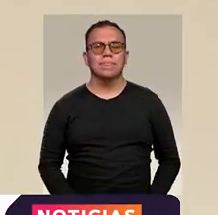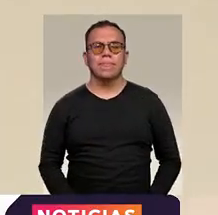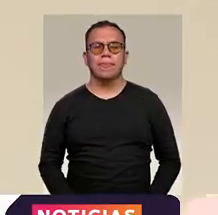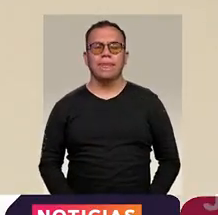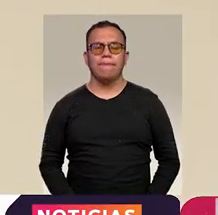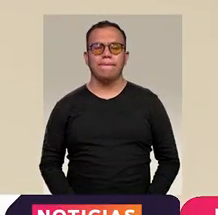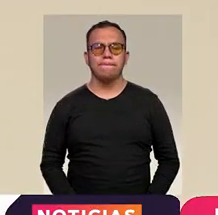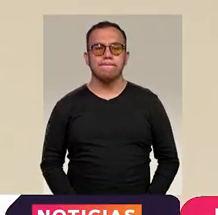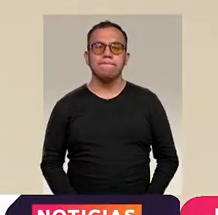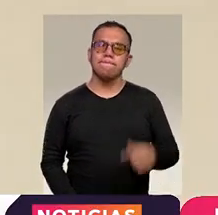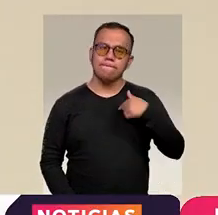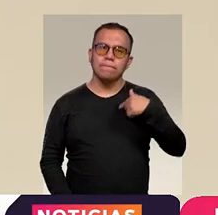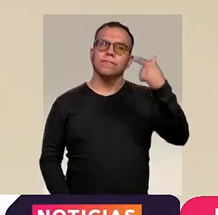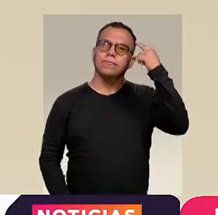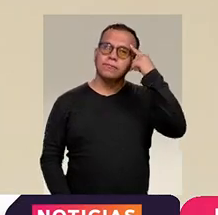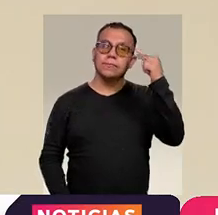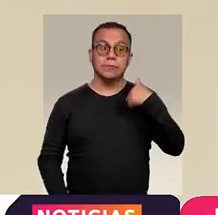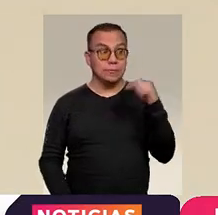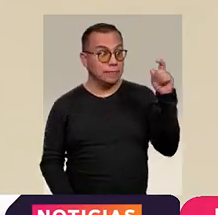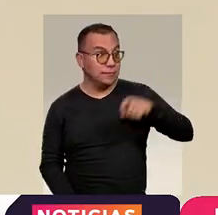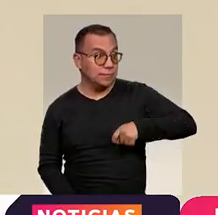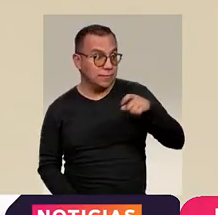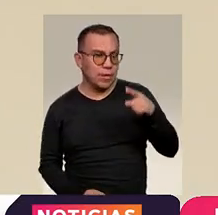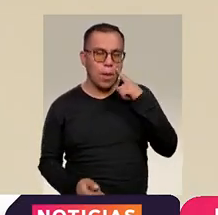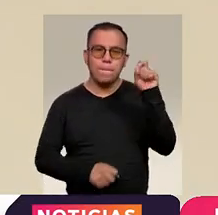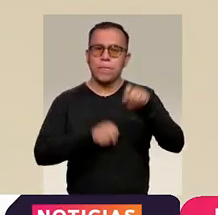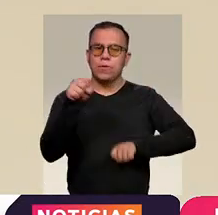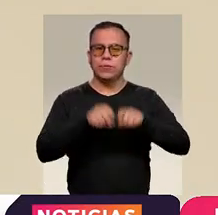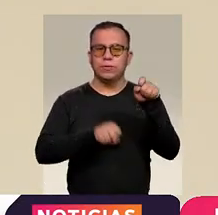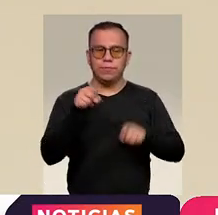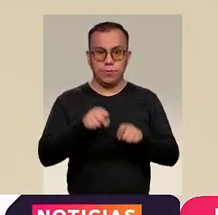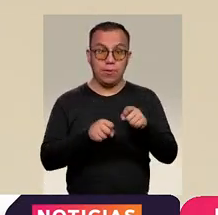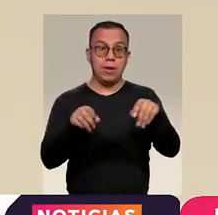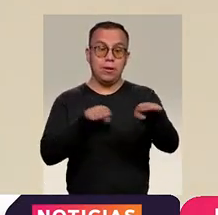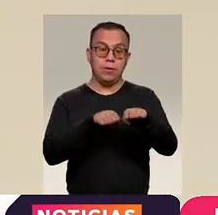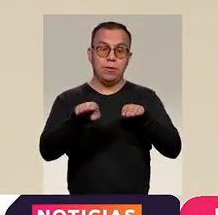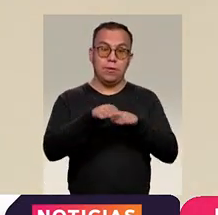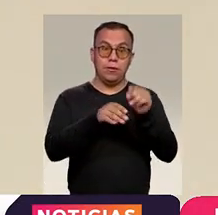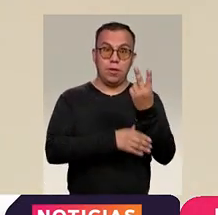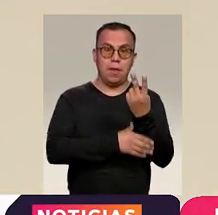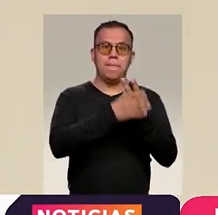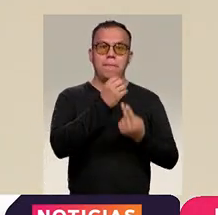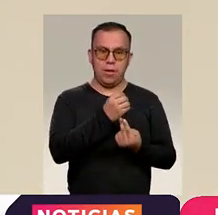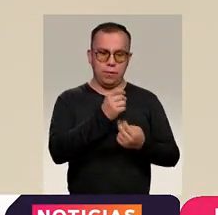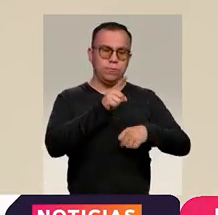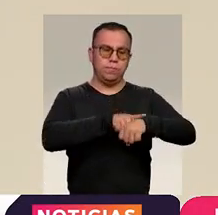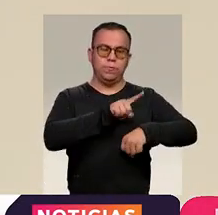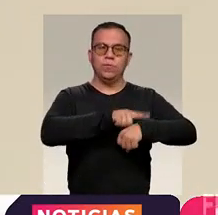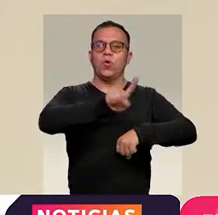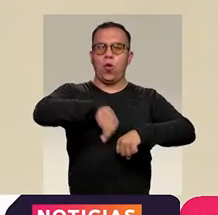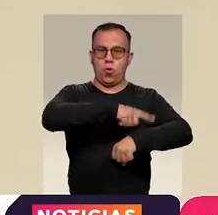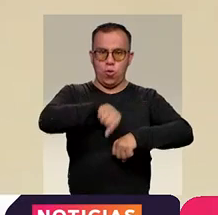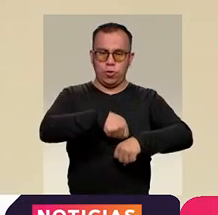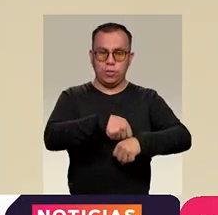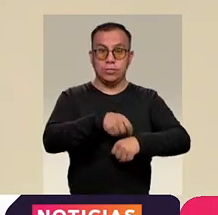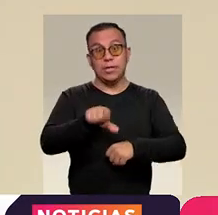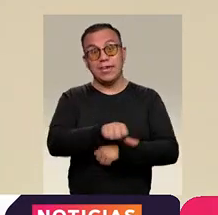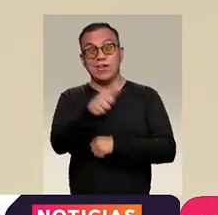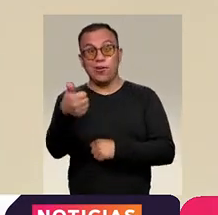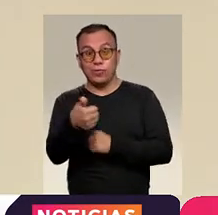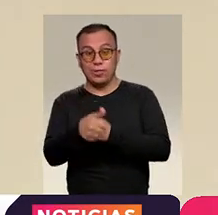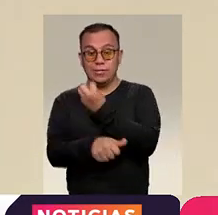Se requiere pensar en una alternativa donde los vehículos pares se muevan a unas horas y los impares a